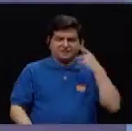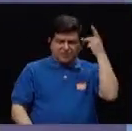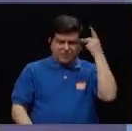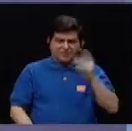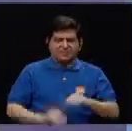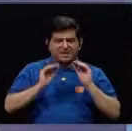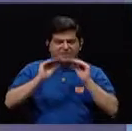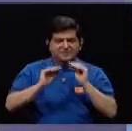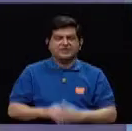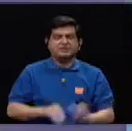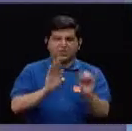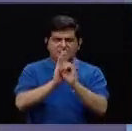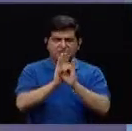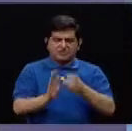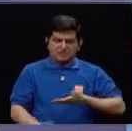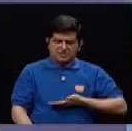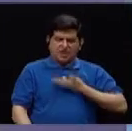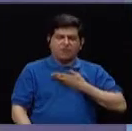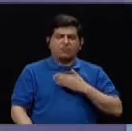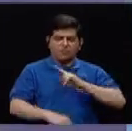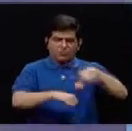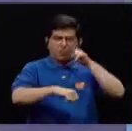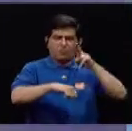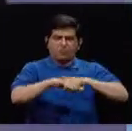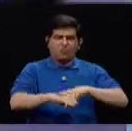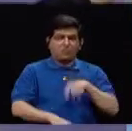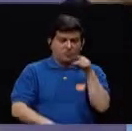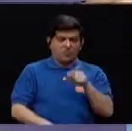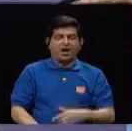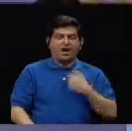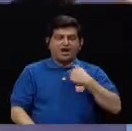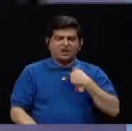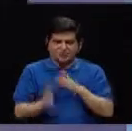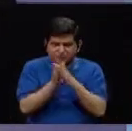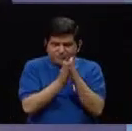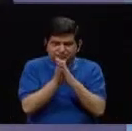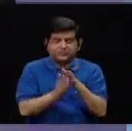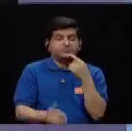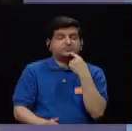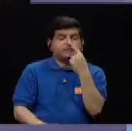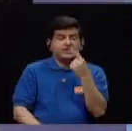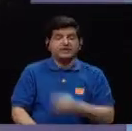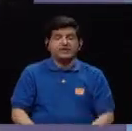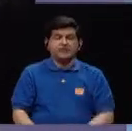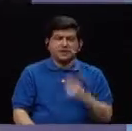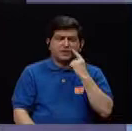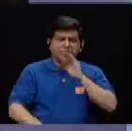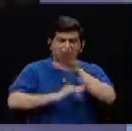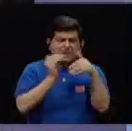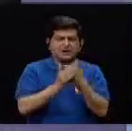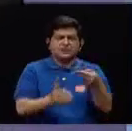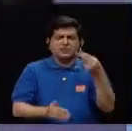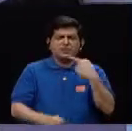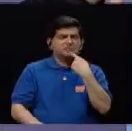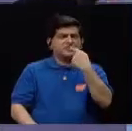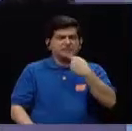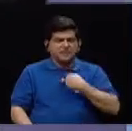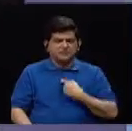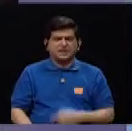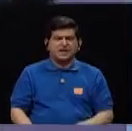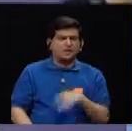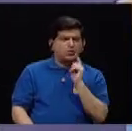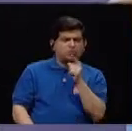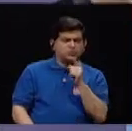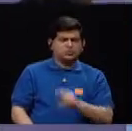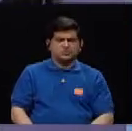claro, siempre crearme con identidad, con orgullo patrio. Ahí lo canalicé. De hecho, llegué y le dije, papi, todas las historias que usted me ha contado, todo lo que